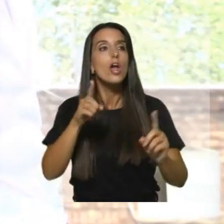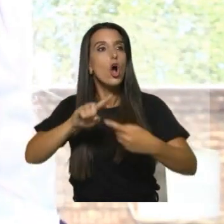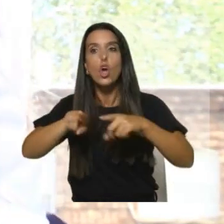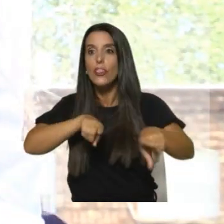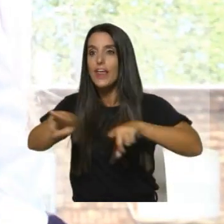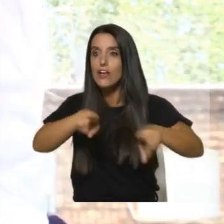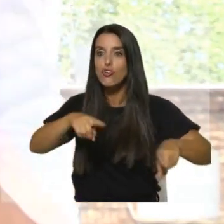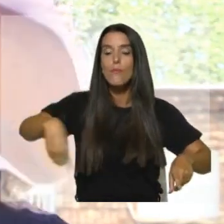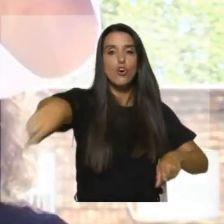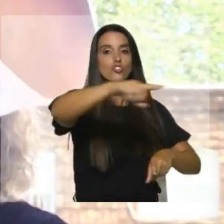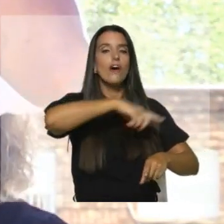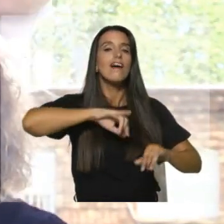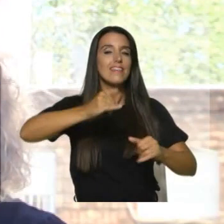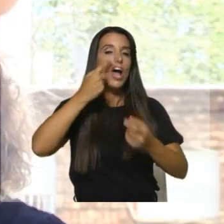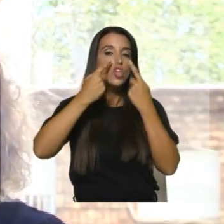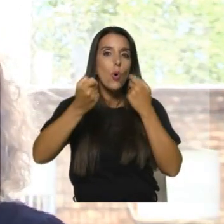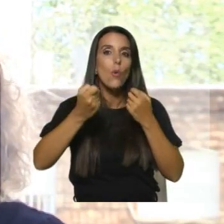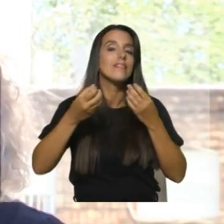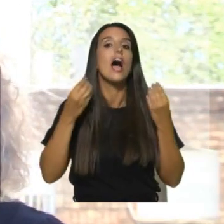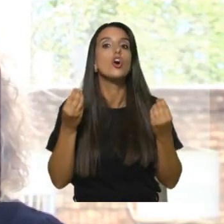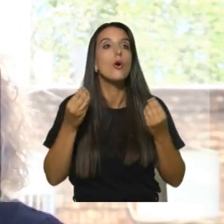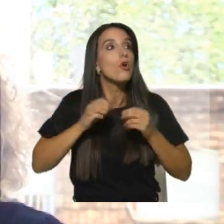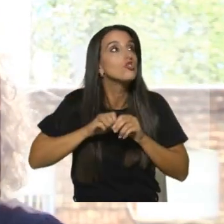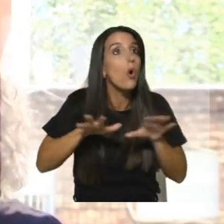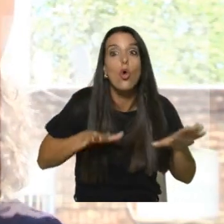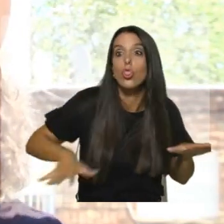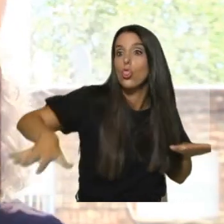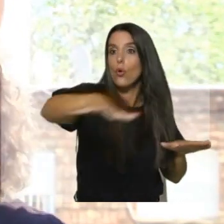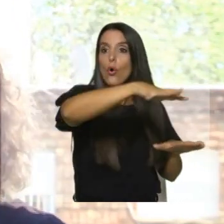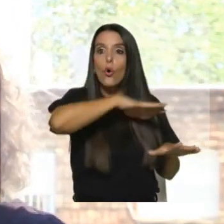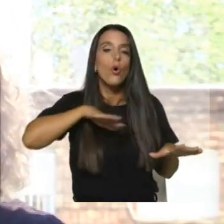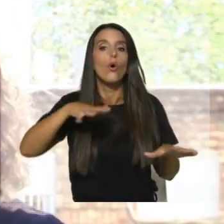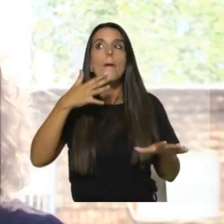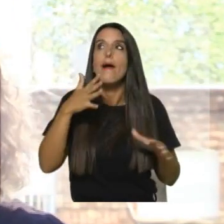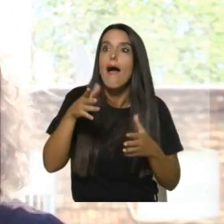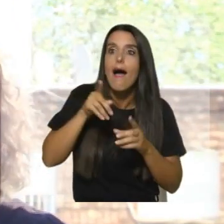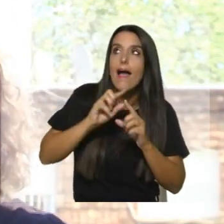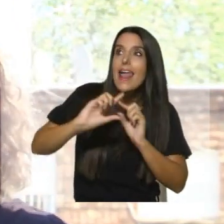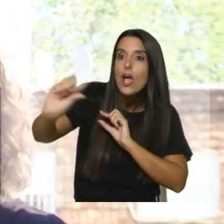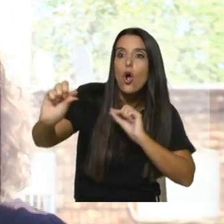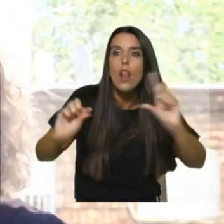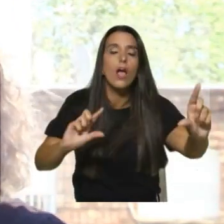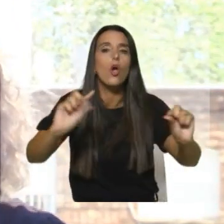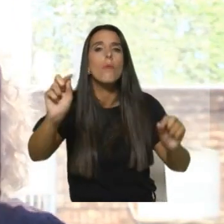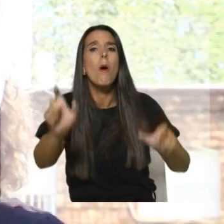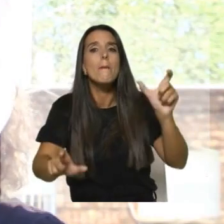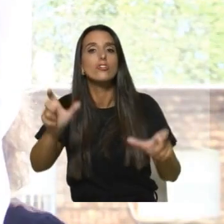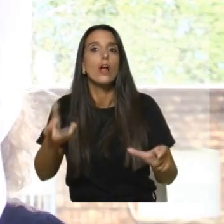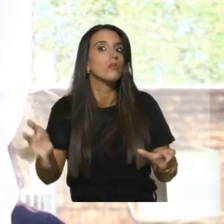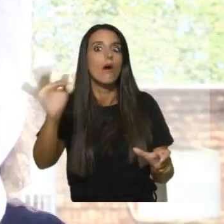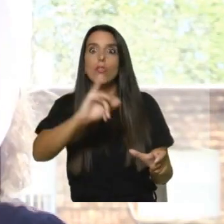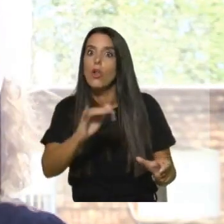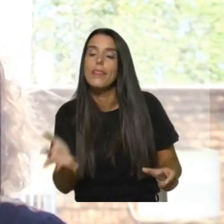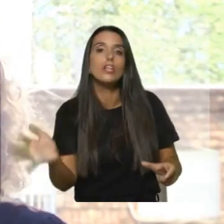coordinaciones. Ya vimos que la salida en territorio para llegar a otras zonas con personas que están en el día a día